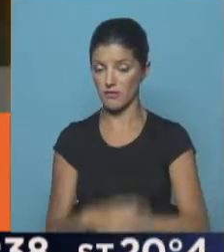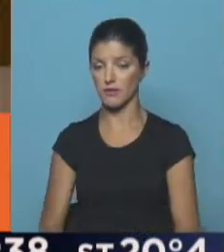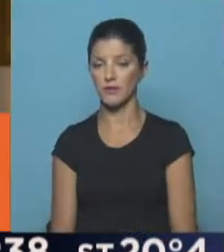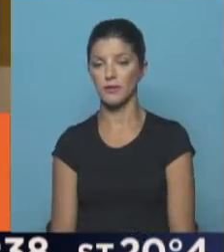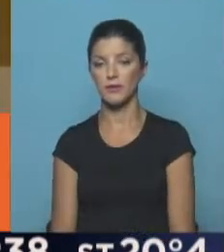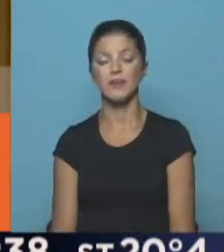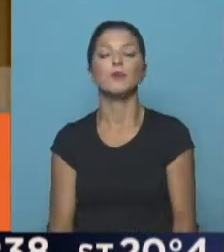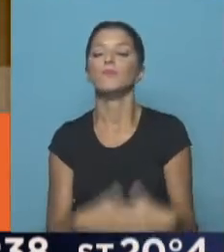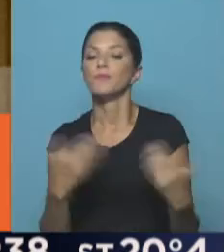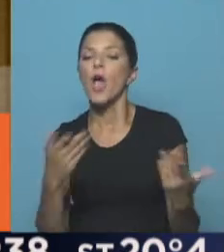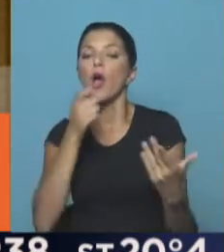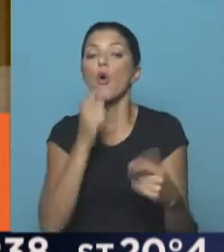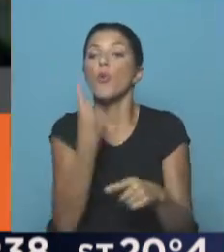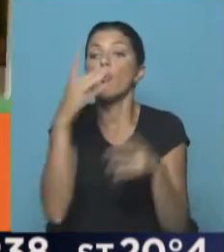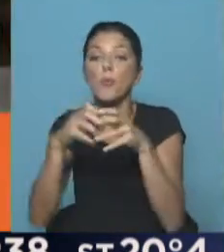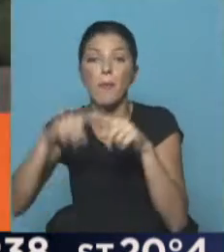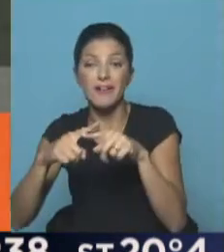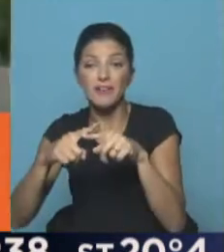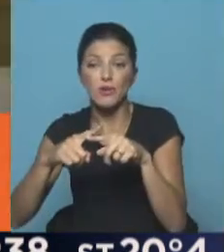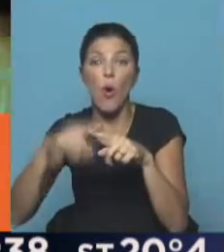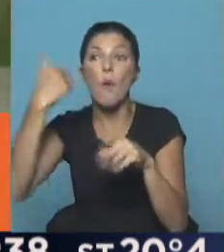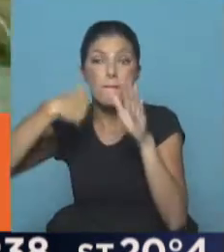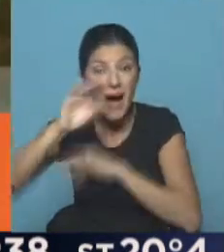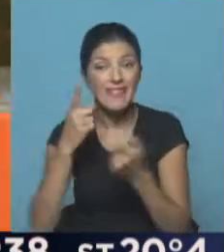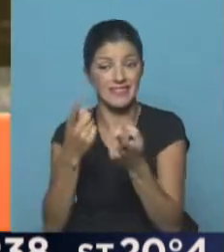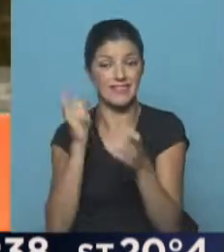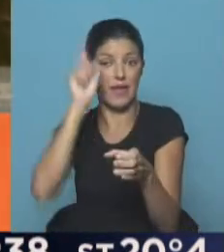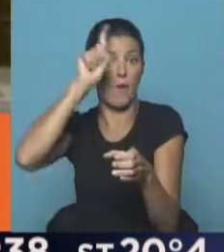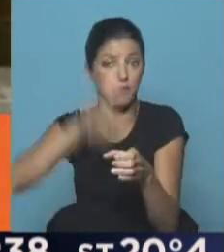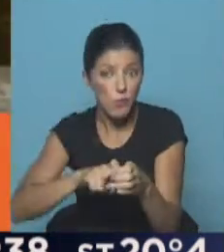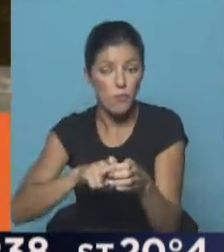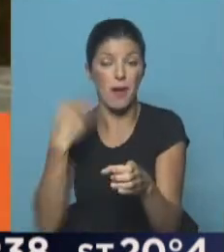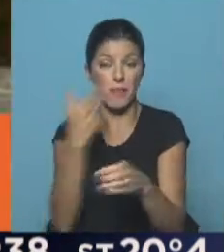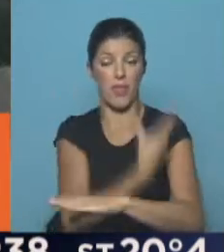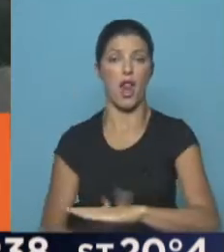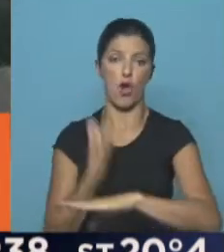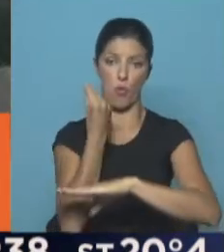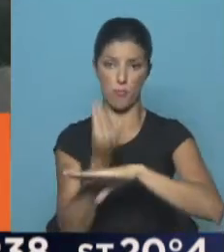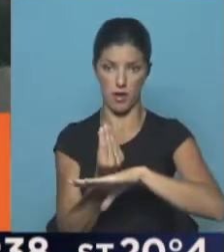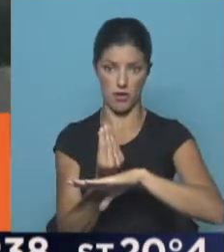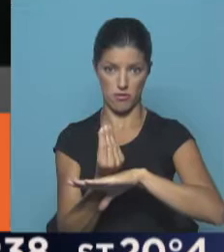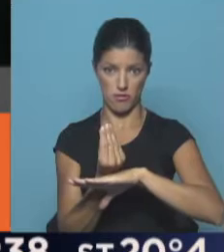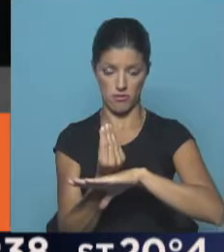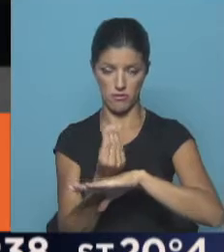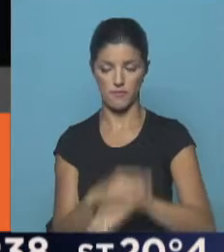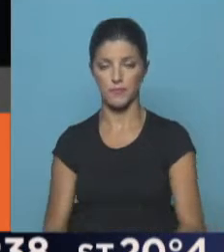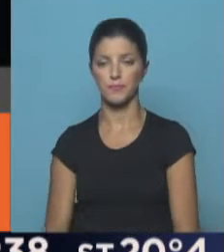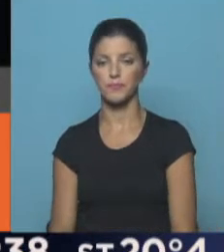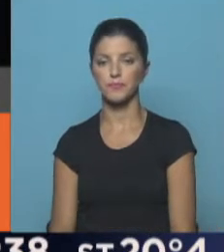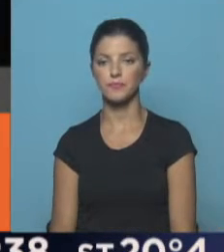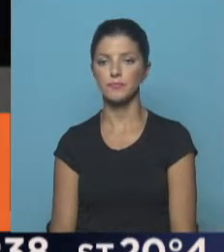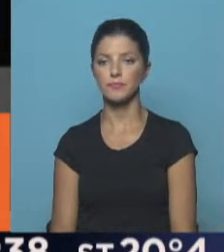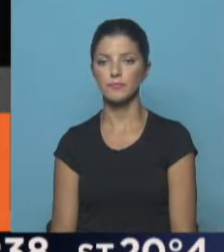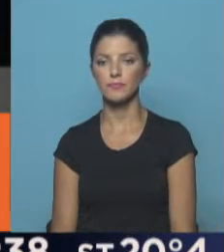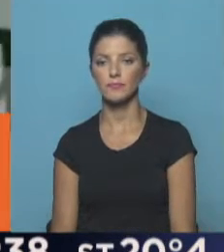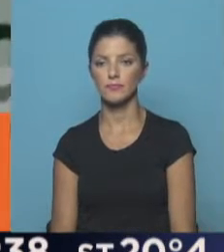con alianza con una de las fuerzas opositoras le alcanza para resolver este tema, ¿no? Y también